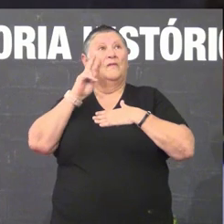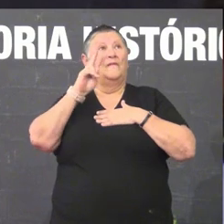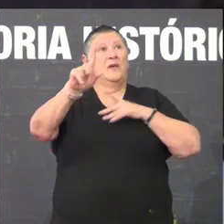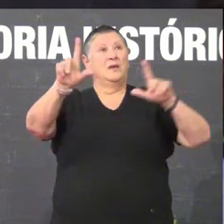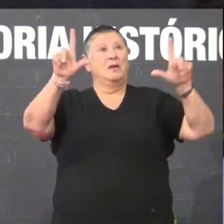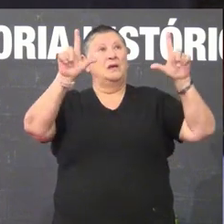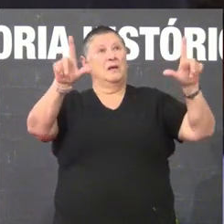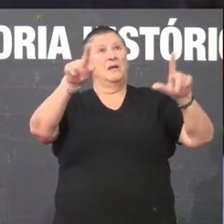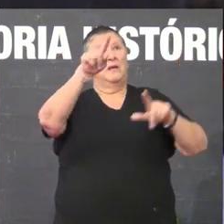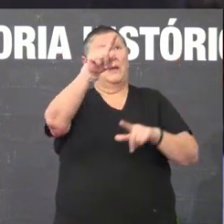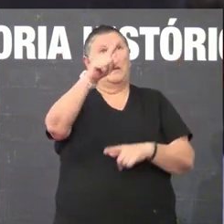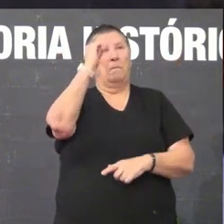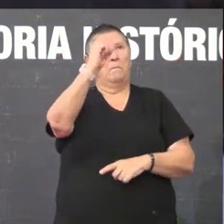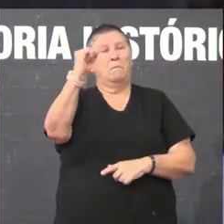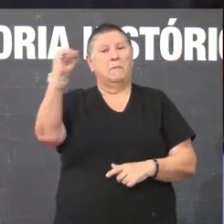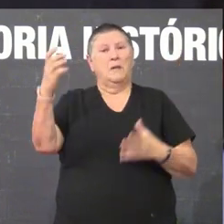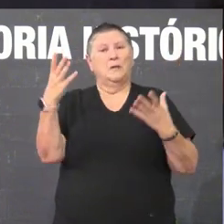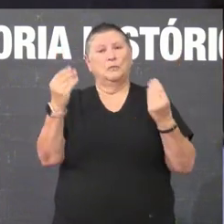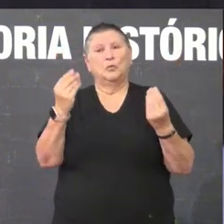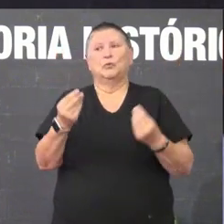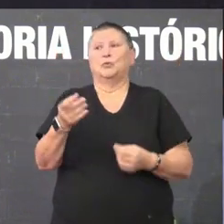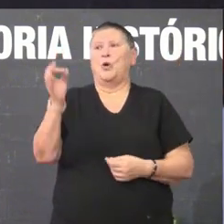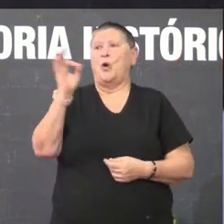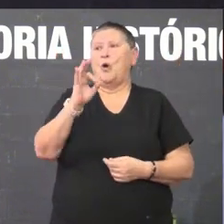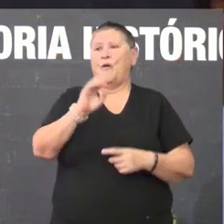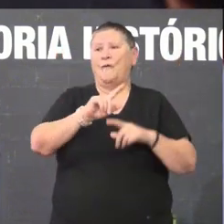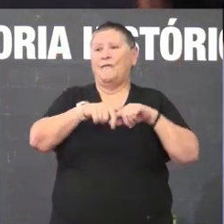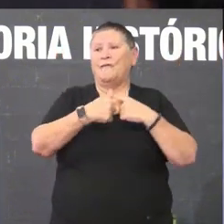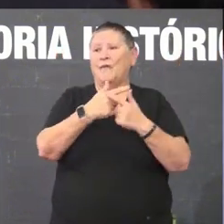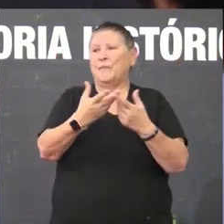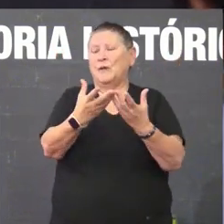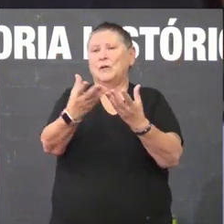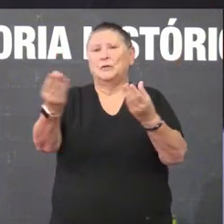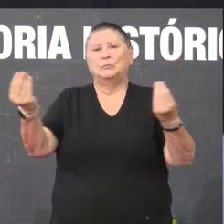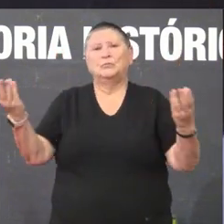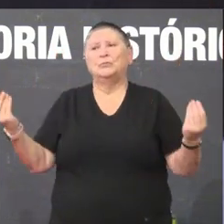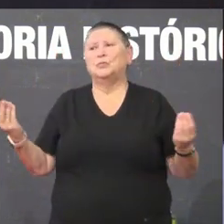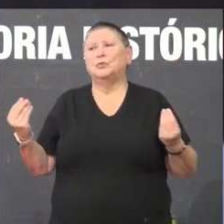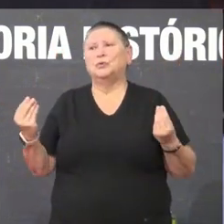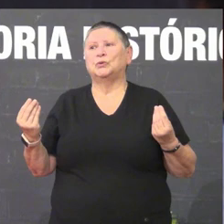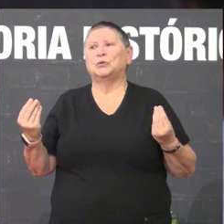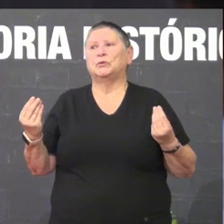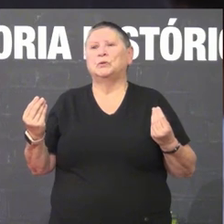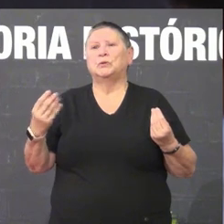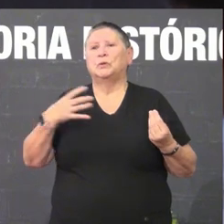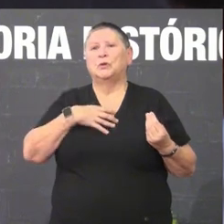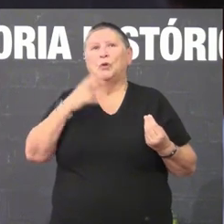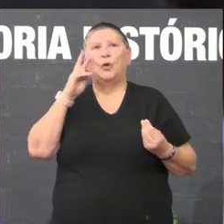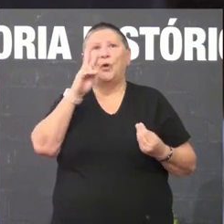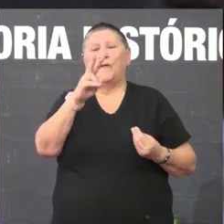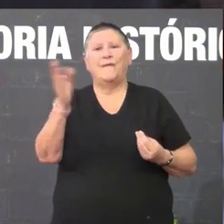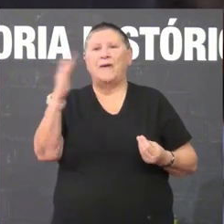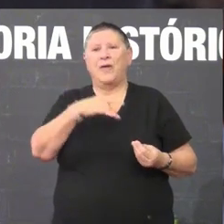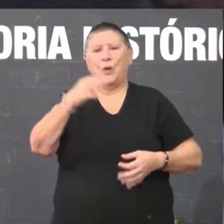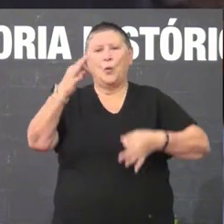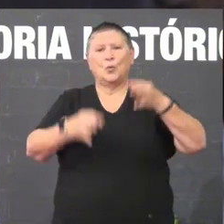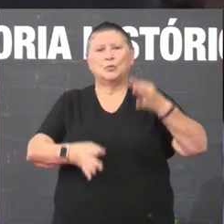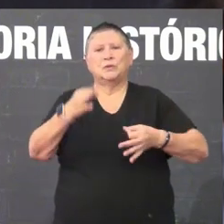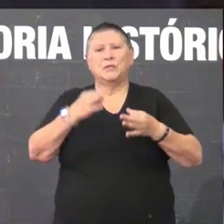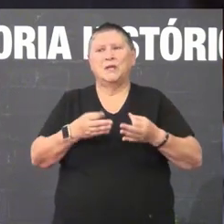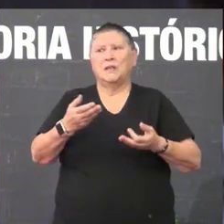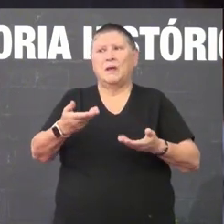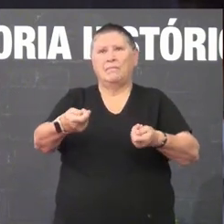no es importante solo porque haya personas o las familias que no hayan visto el que se haya hecho justicia respecto a ellas